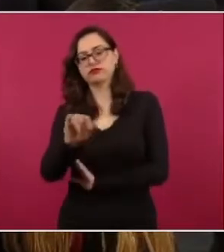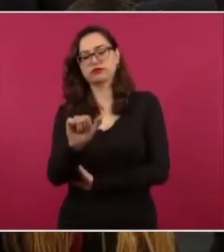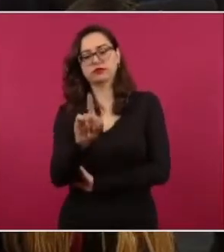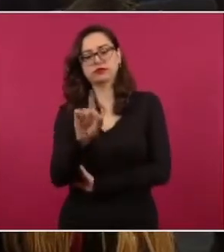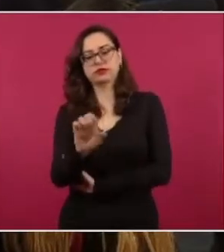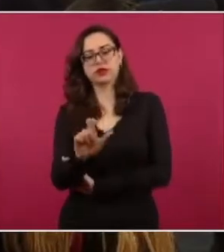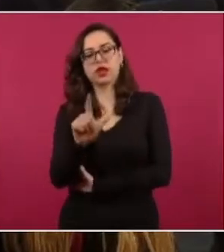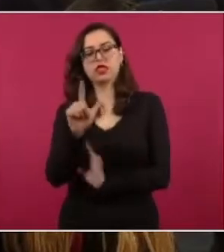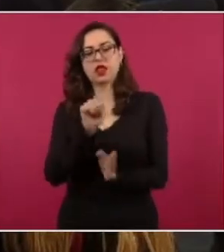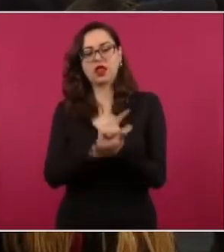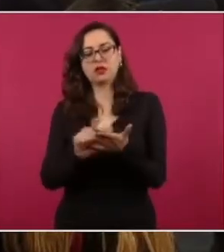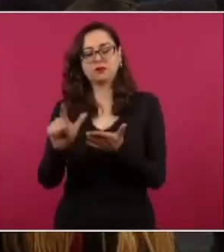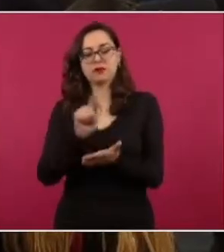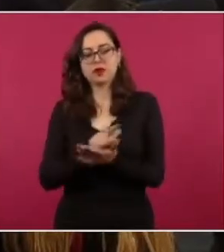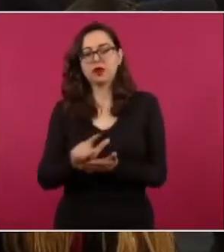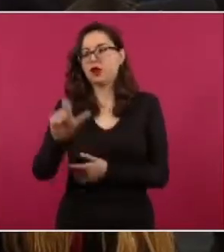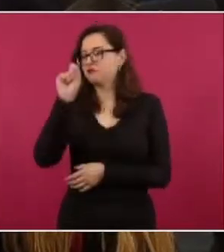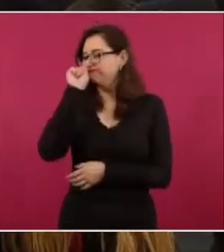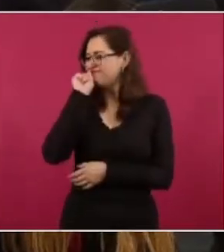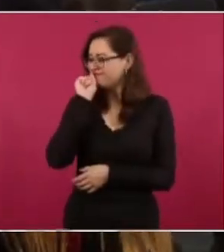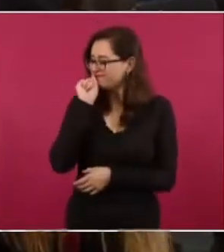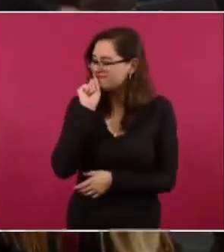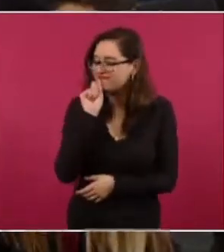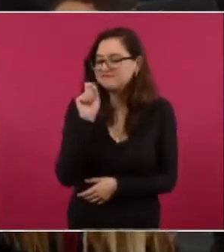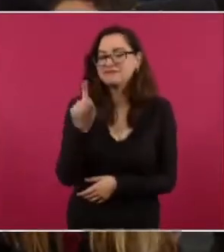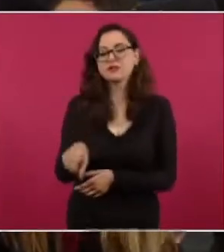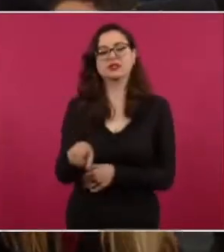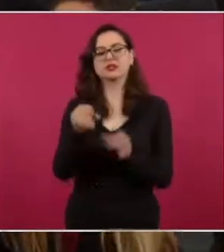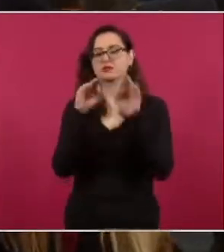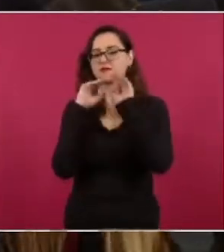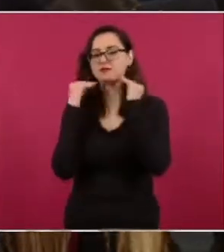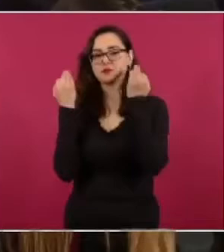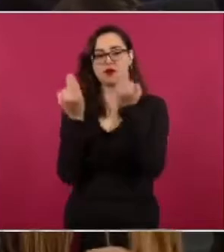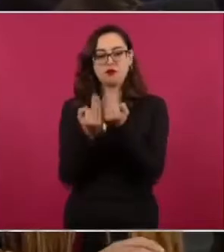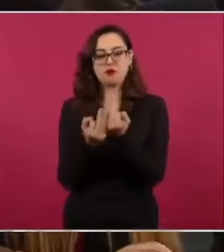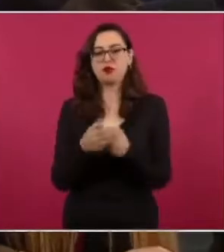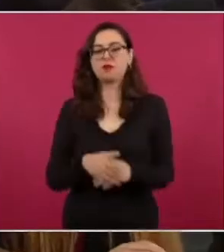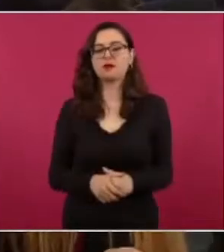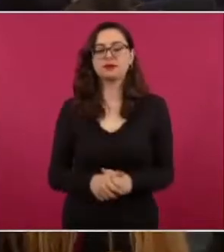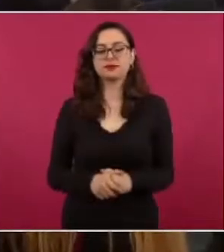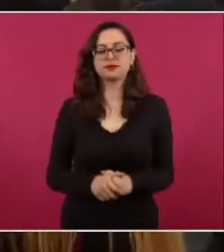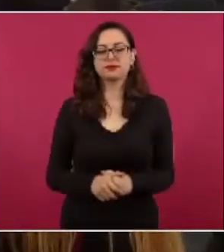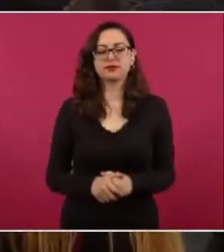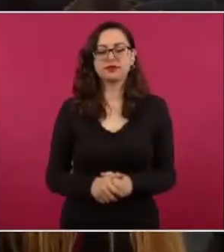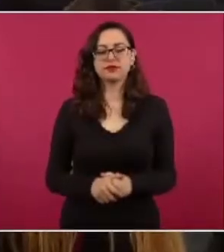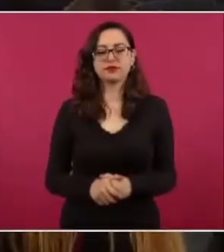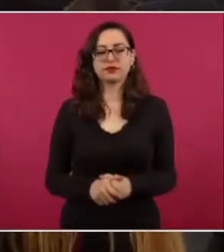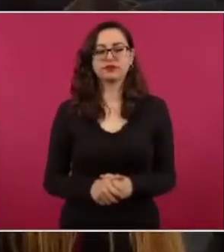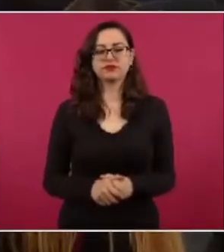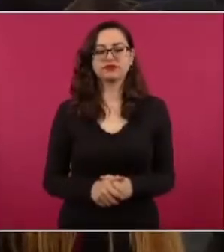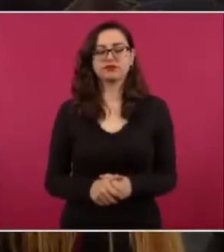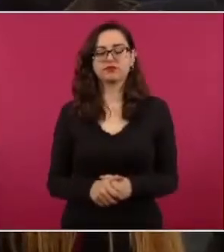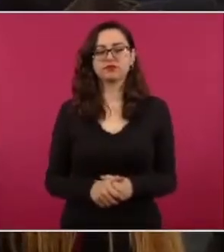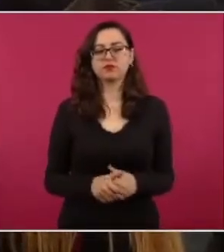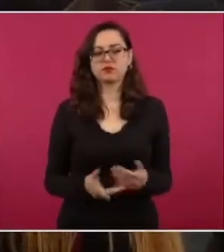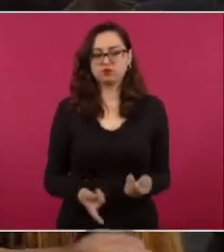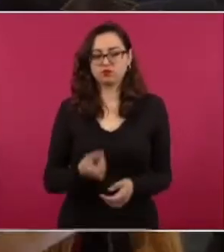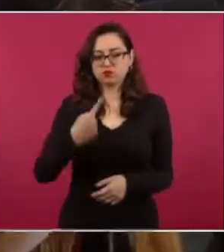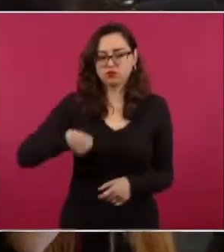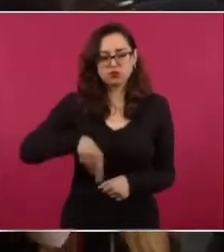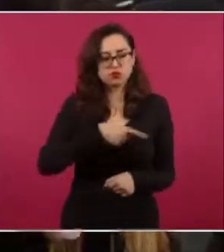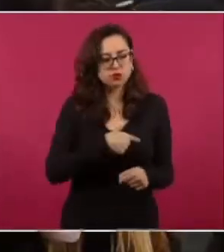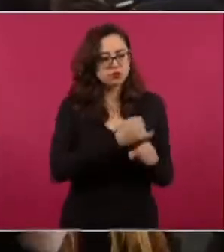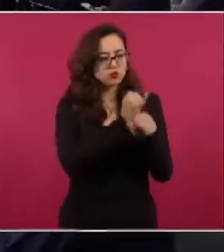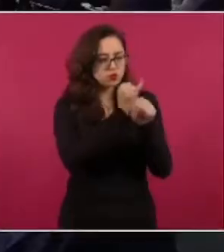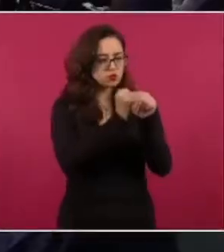SADCB, realiza el mismo modus operandi ya mencionado. En este medio de Puntos Suspensivos se ha dado a